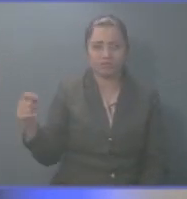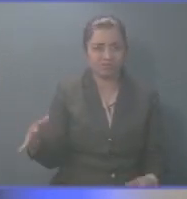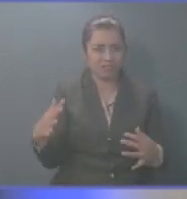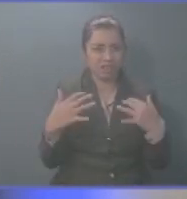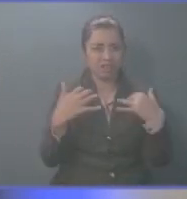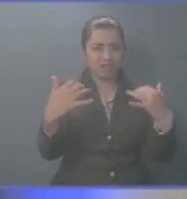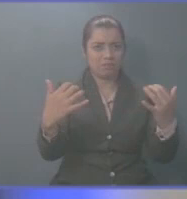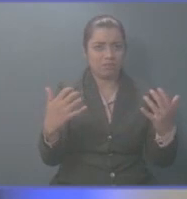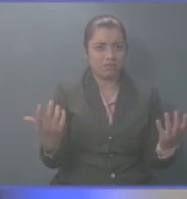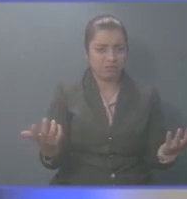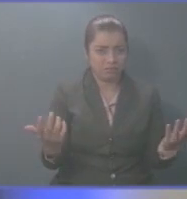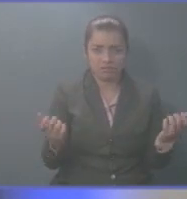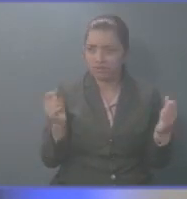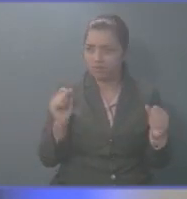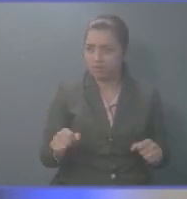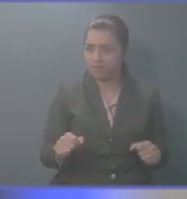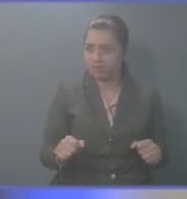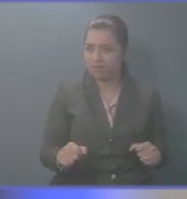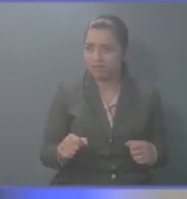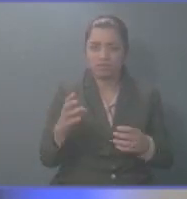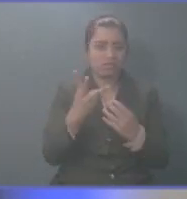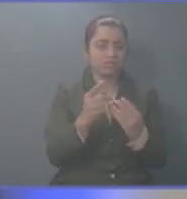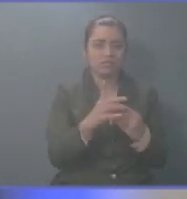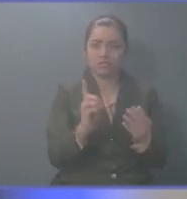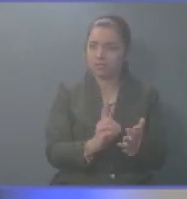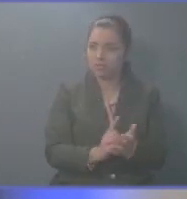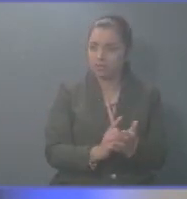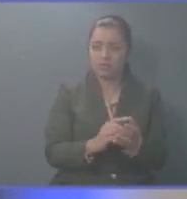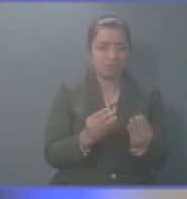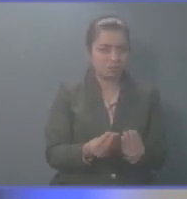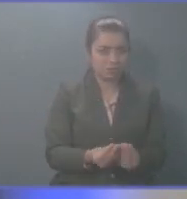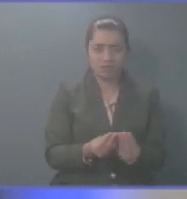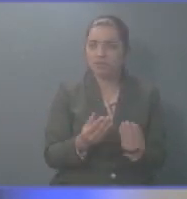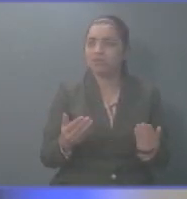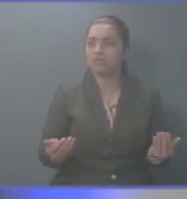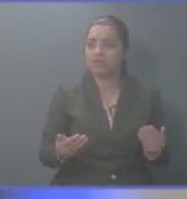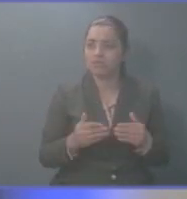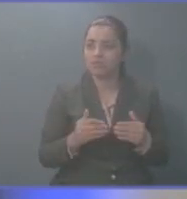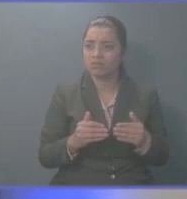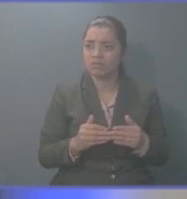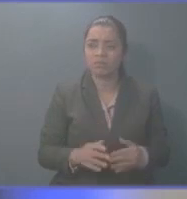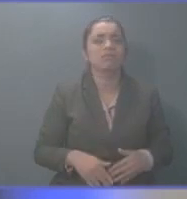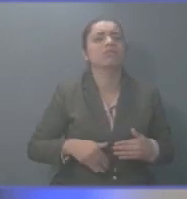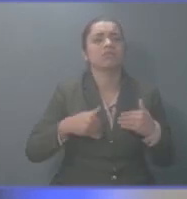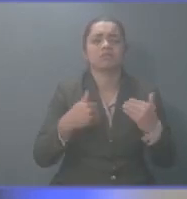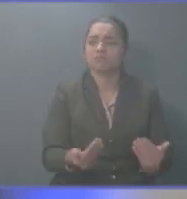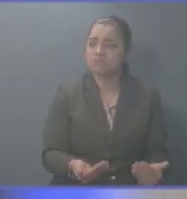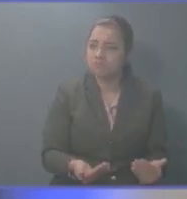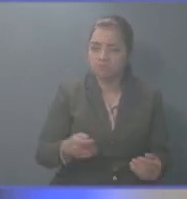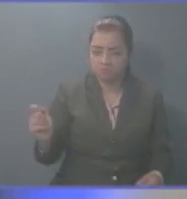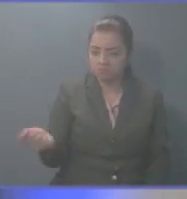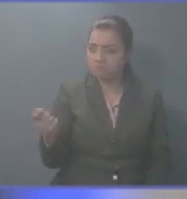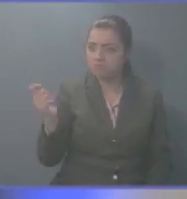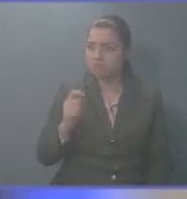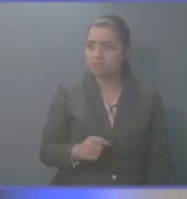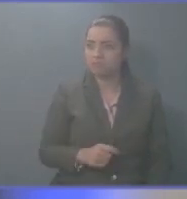sesión plenaria que no se podía llevar a cabo porque no había la cantidad de diputados suficientes y todavía remarca luego de tocar el gong, y ahí